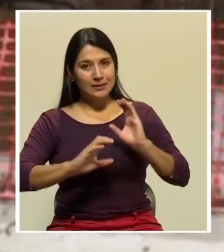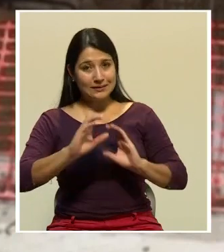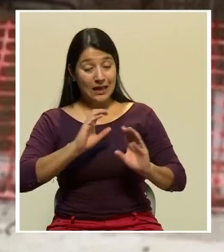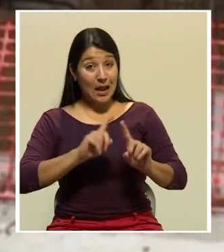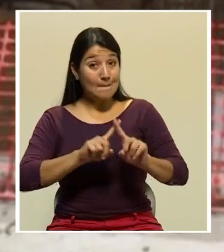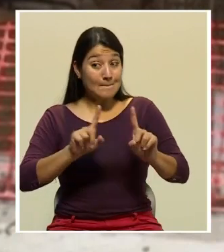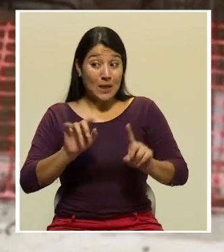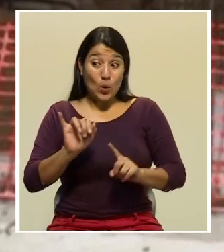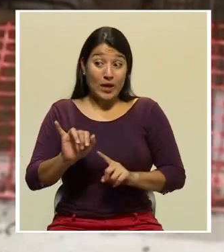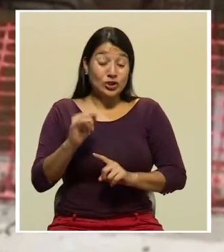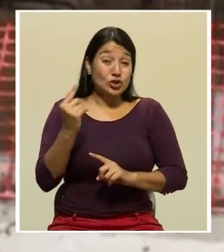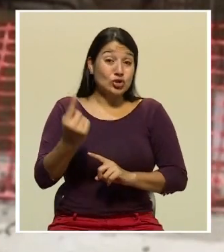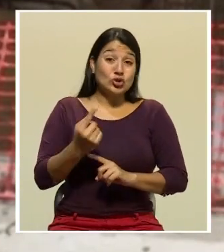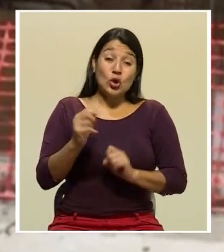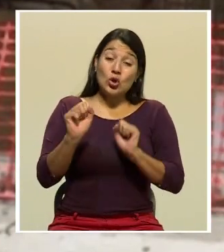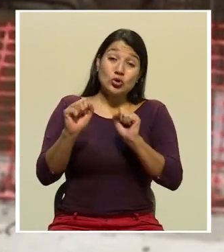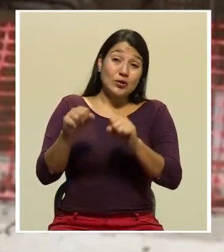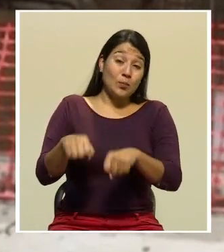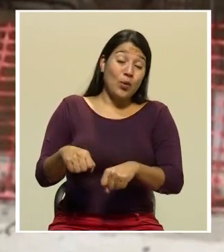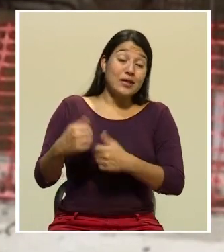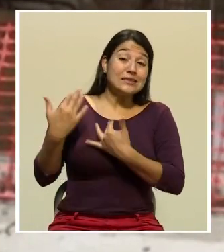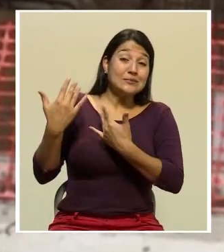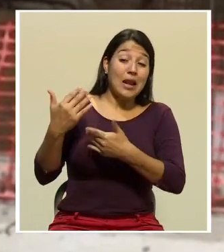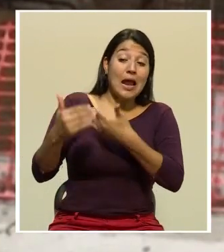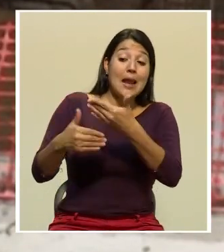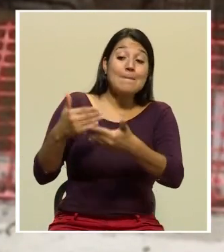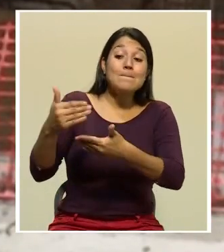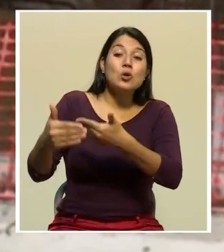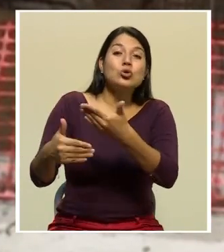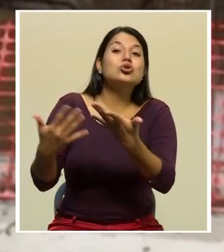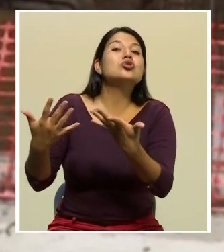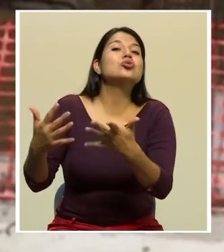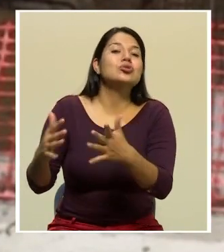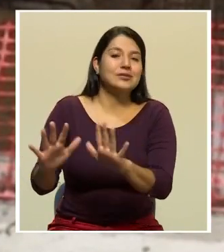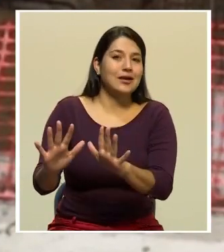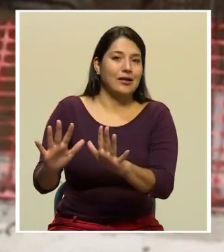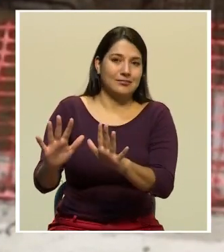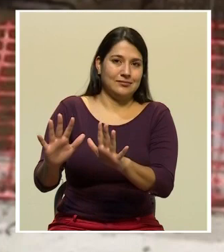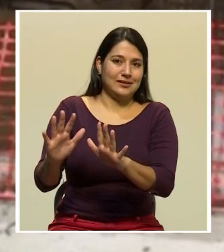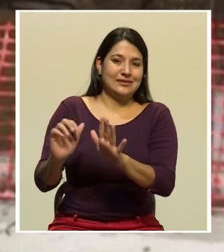proceso que lleva el mecanismo legalmente establecido